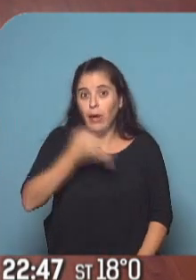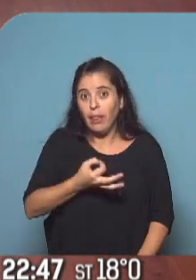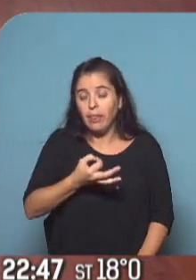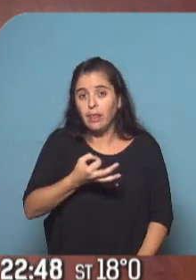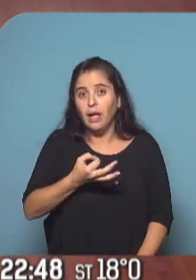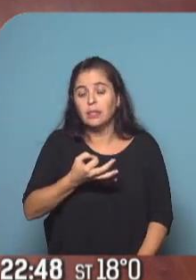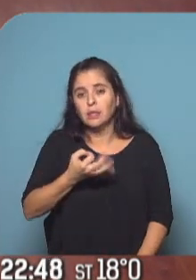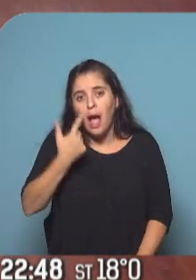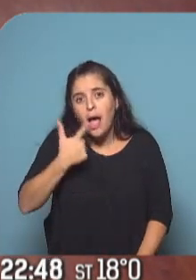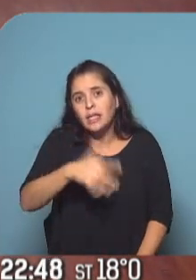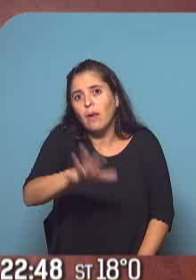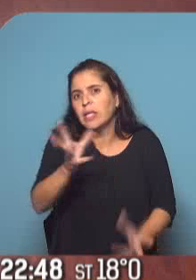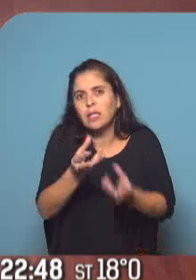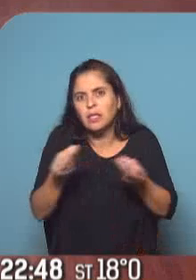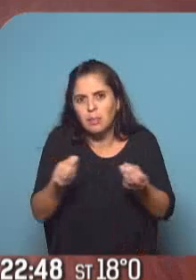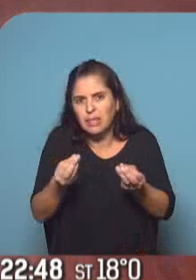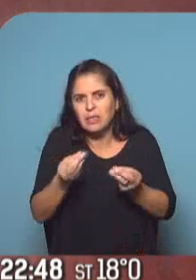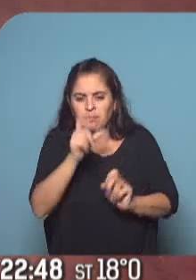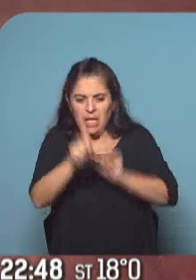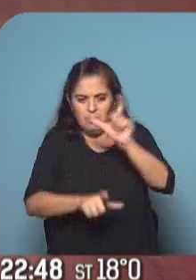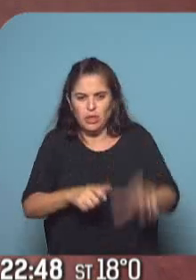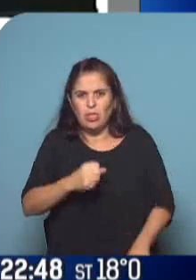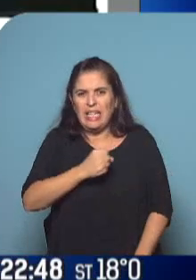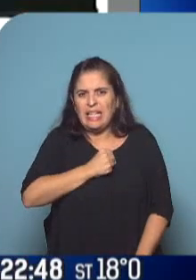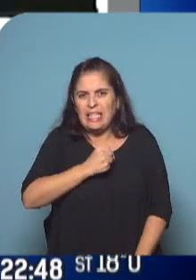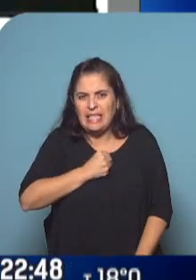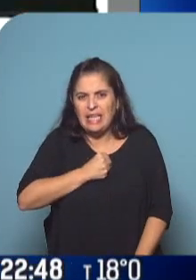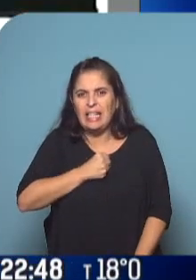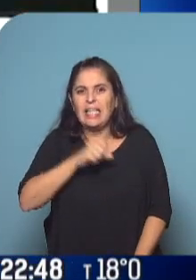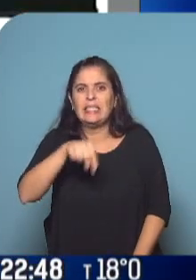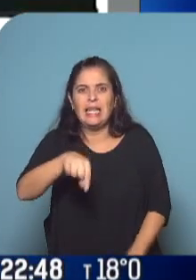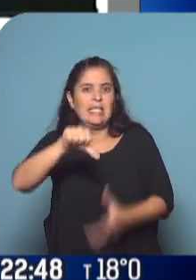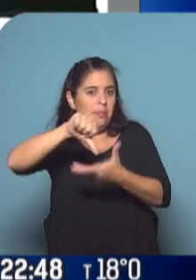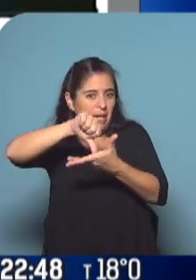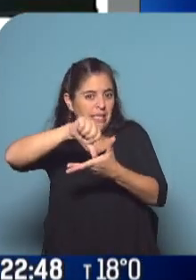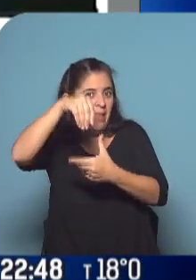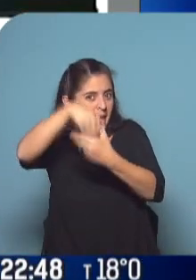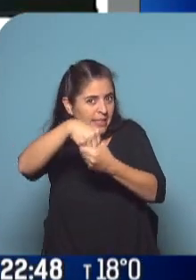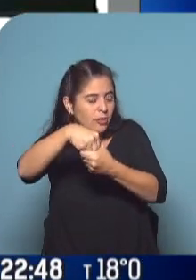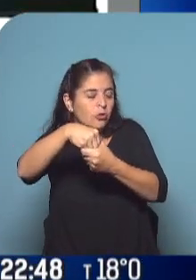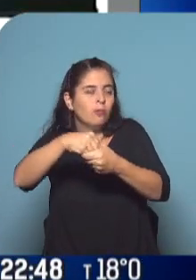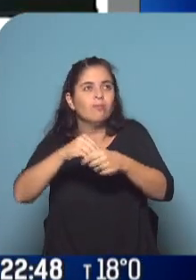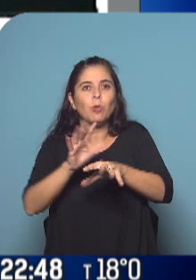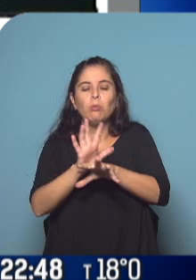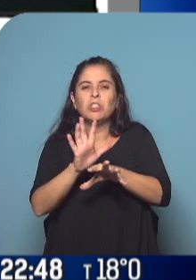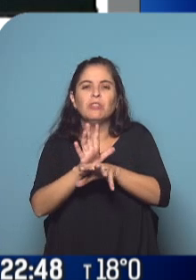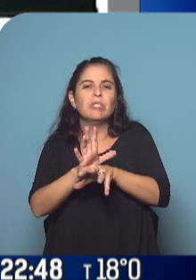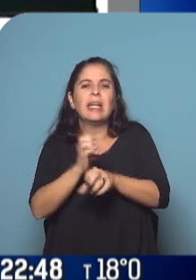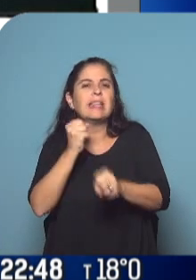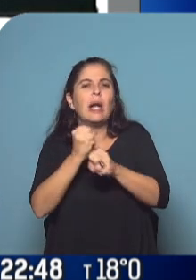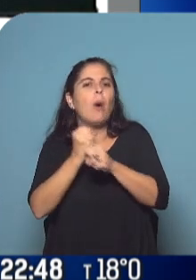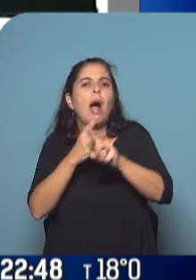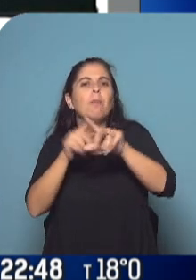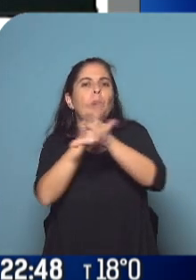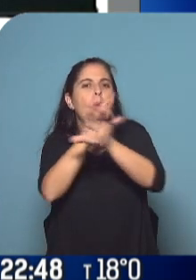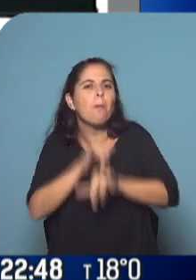tal vez. Los cristianos venían a ser como pacificadores, más allá de lo que vos bien apuntabas de la persecución, en un país